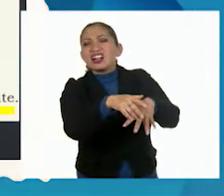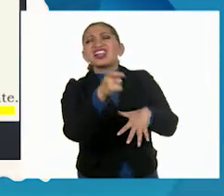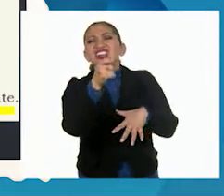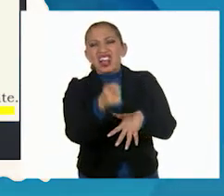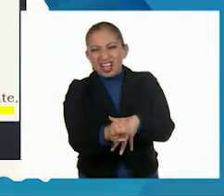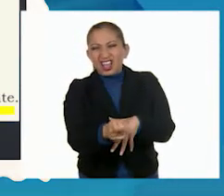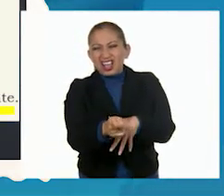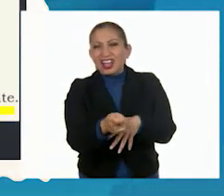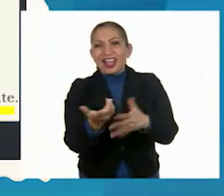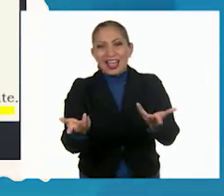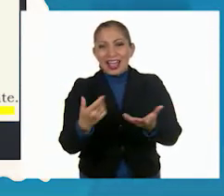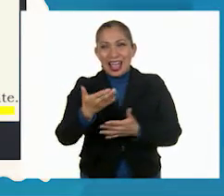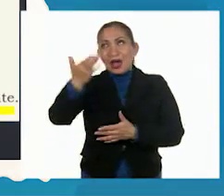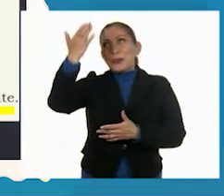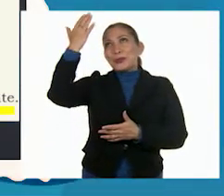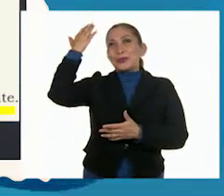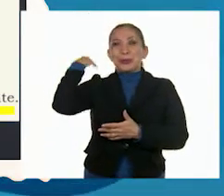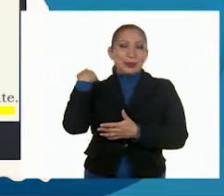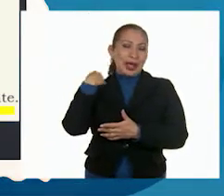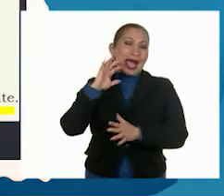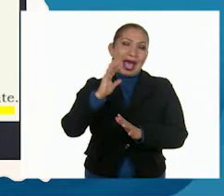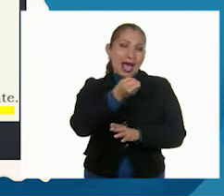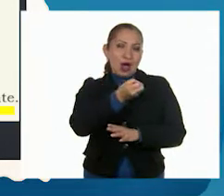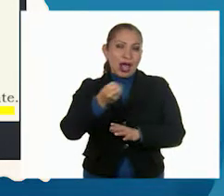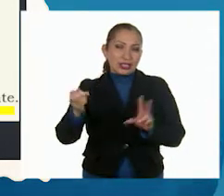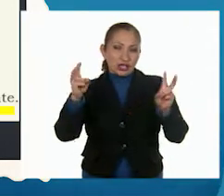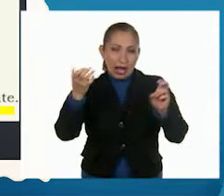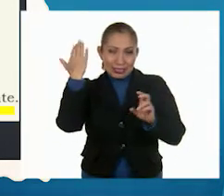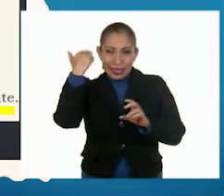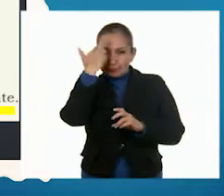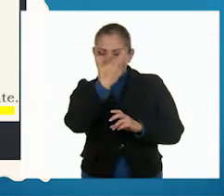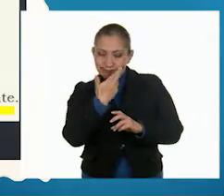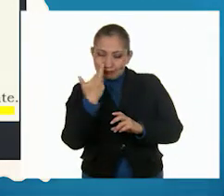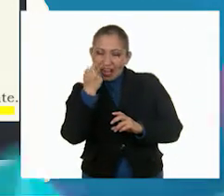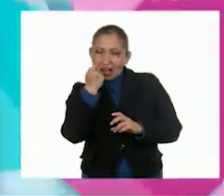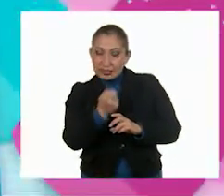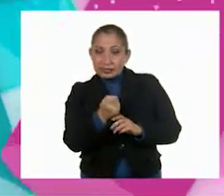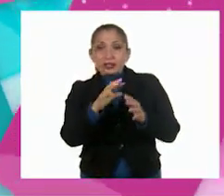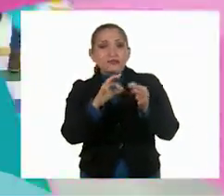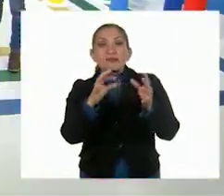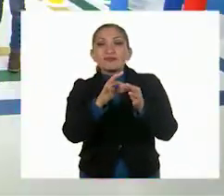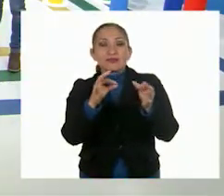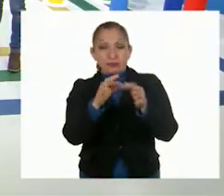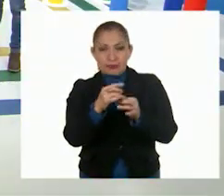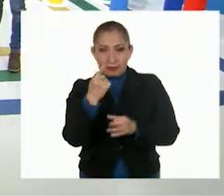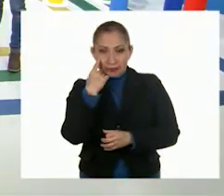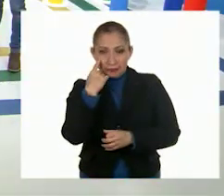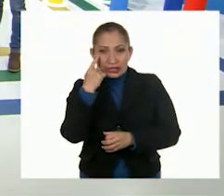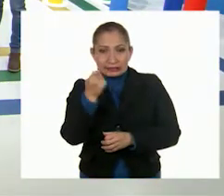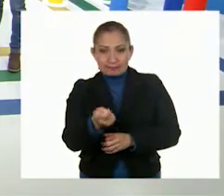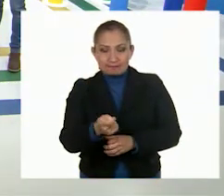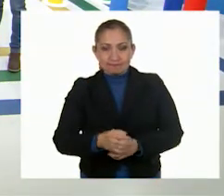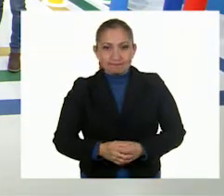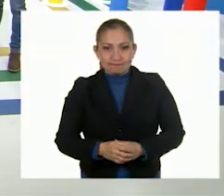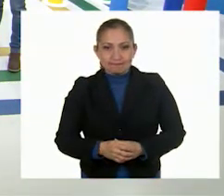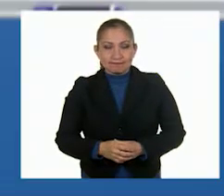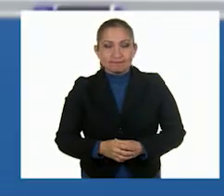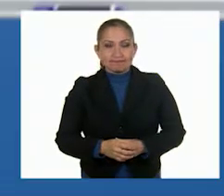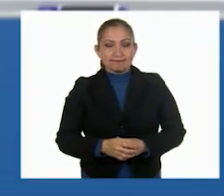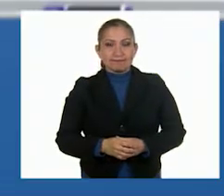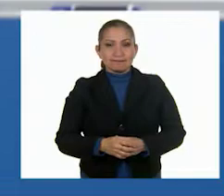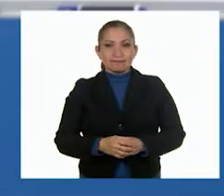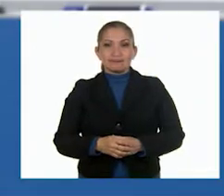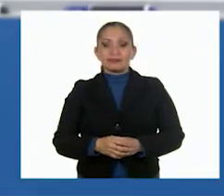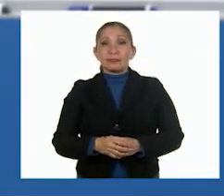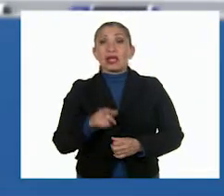nuestro primer refrán que analizamos, ¿verdad? Sí, exactamente. Sí. ¿Qué quería decir ese Raulito? Pues que hay